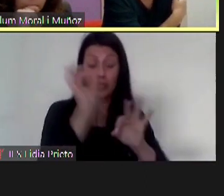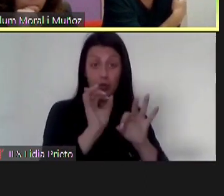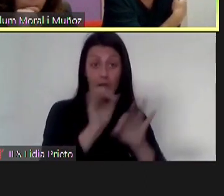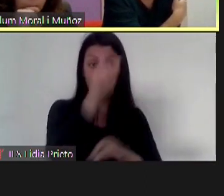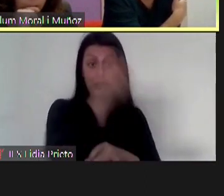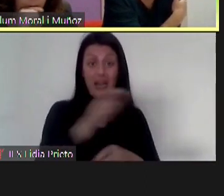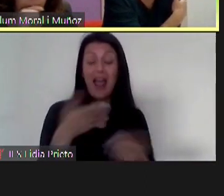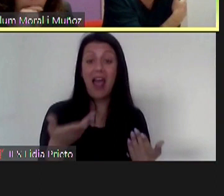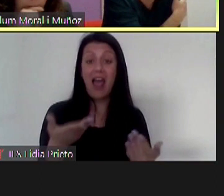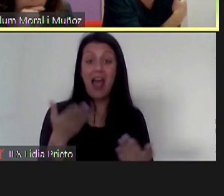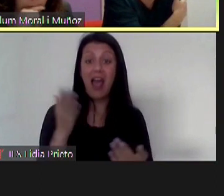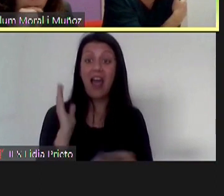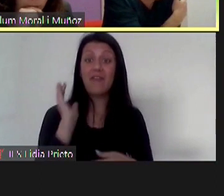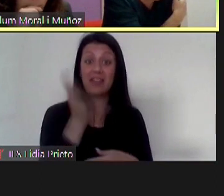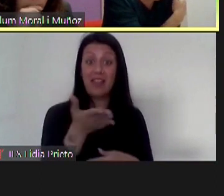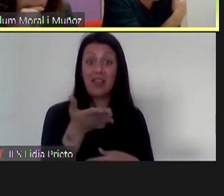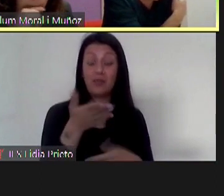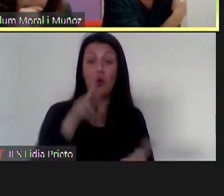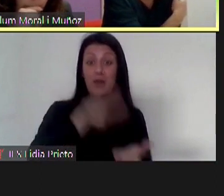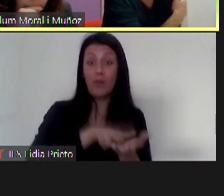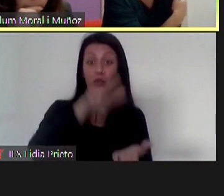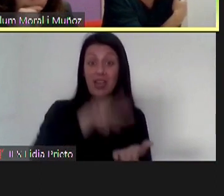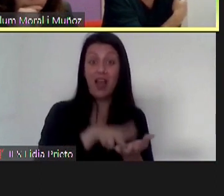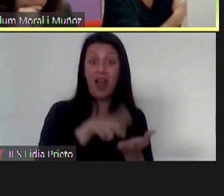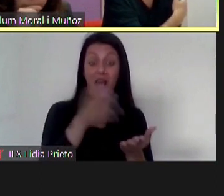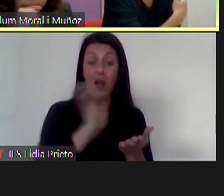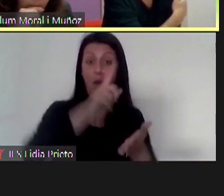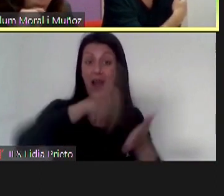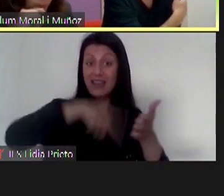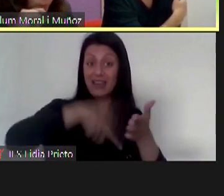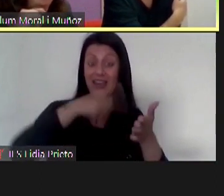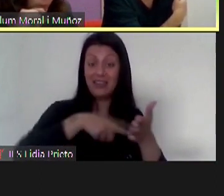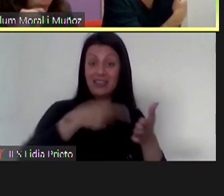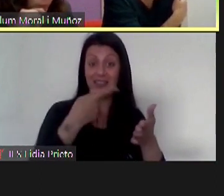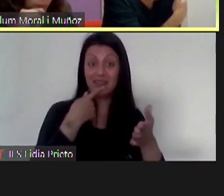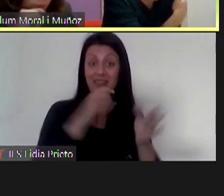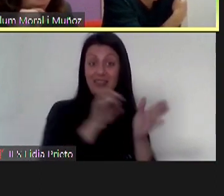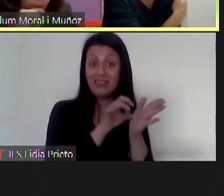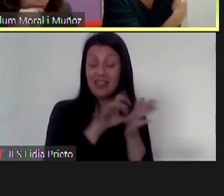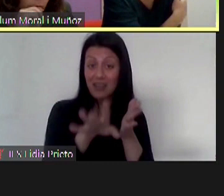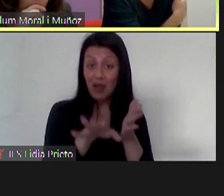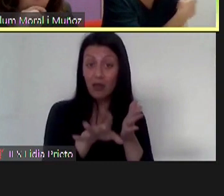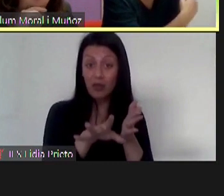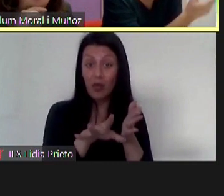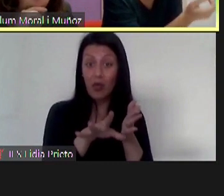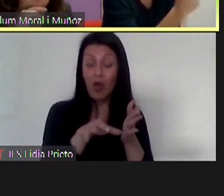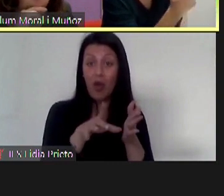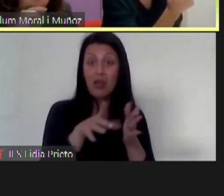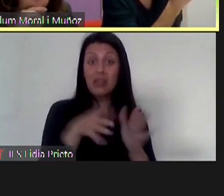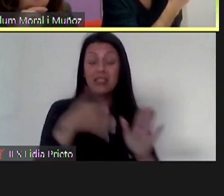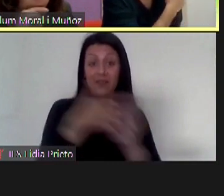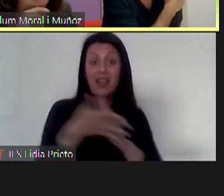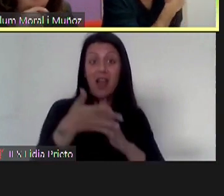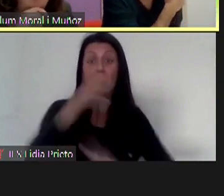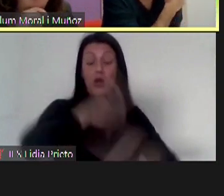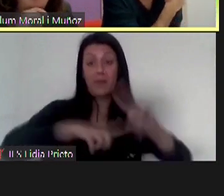hipoteca o por el impago de alquileres, por desahucio, presentan problemas de salud mental, del 70 al 80%, que en la población en general solo